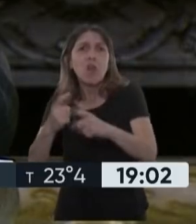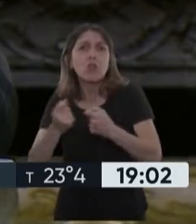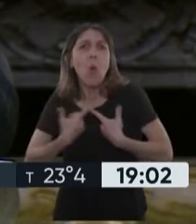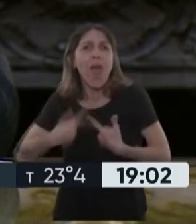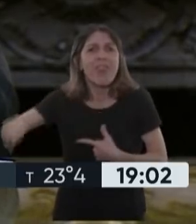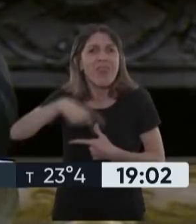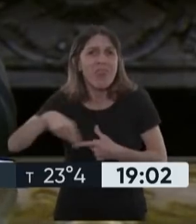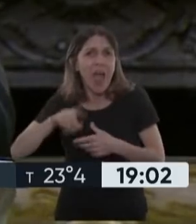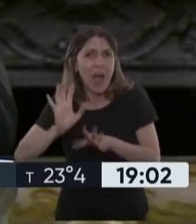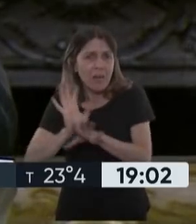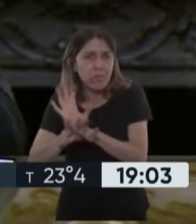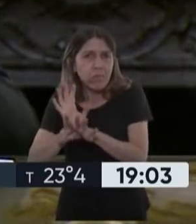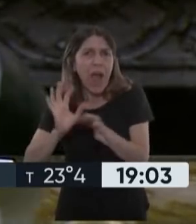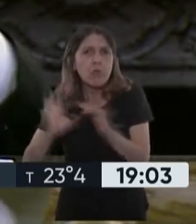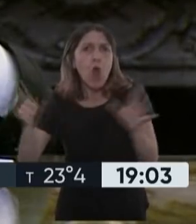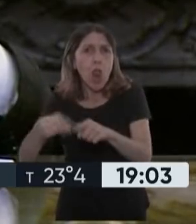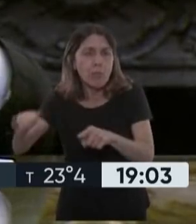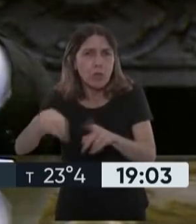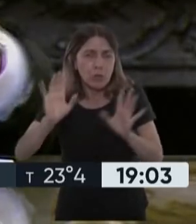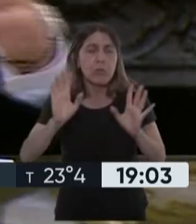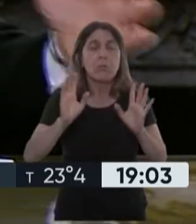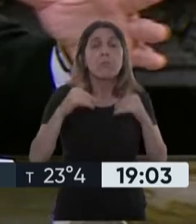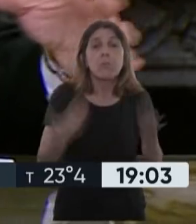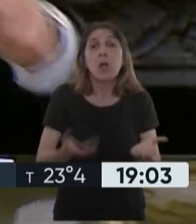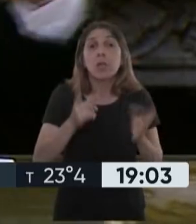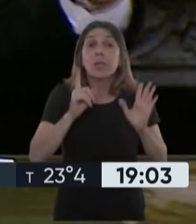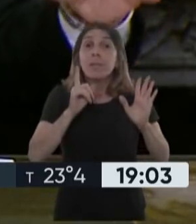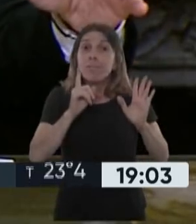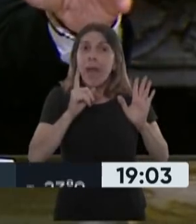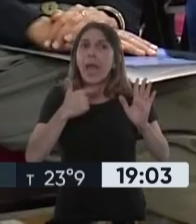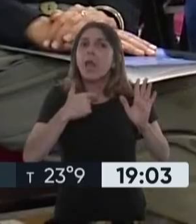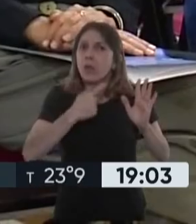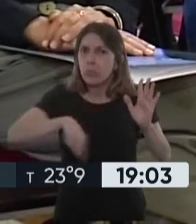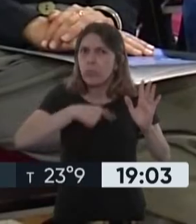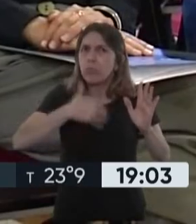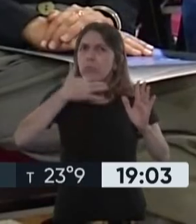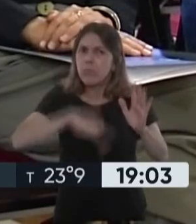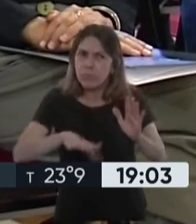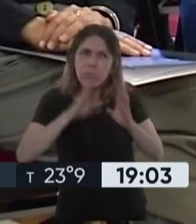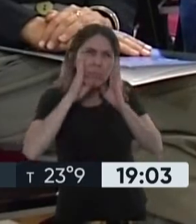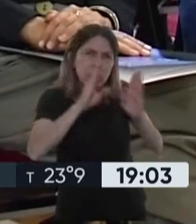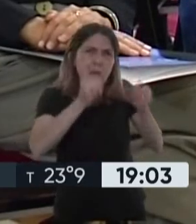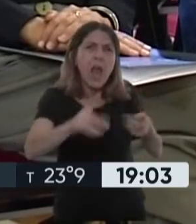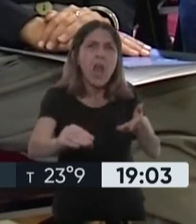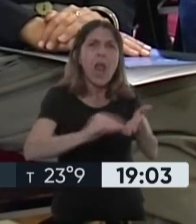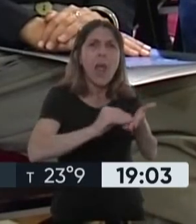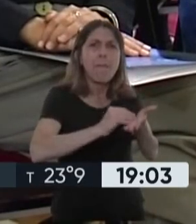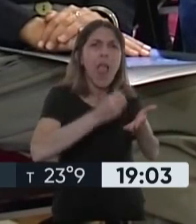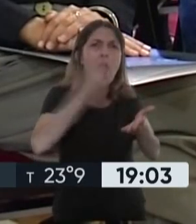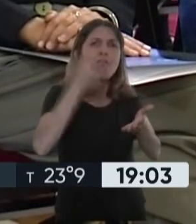informalidad. Esto no quiere decir que estamos desentendiéndonos de los trabajadores formales. Los trabajadores